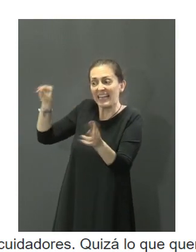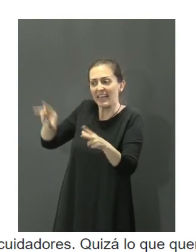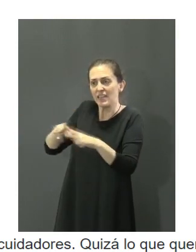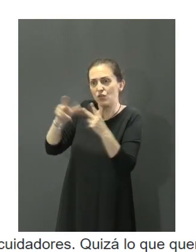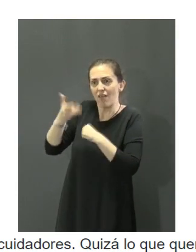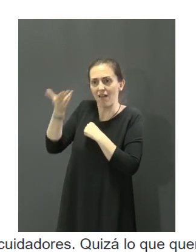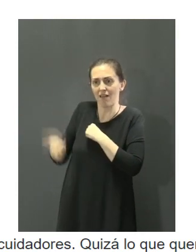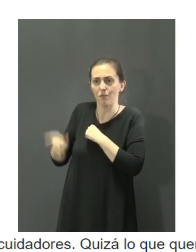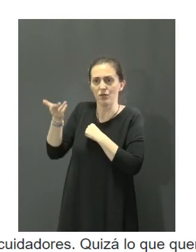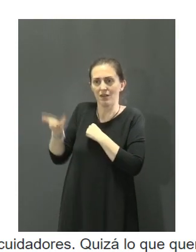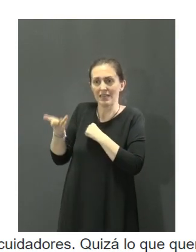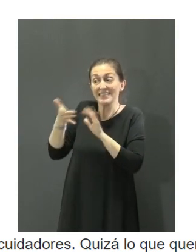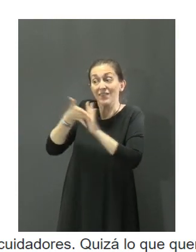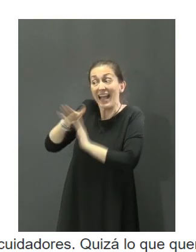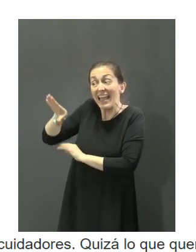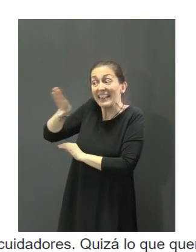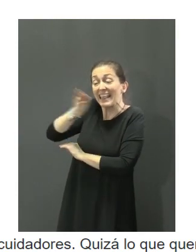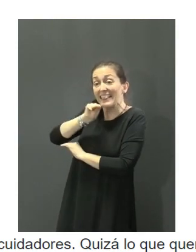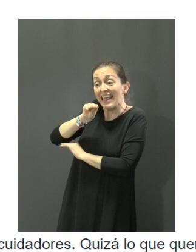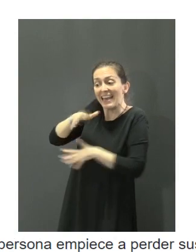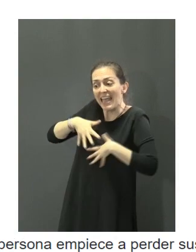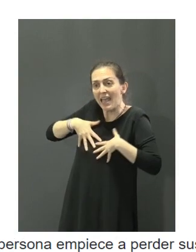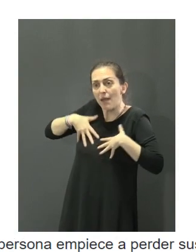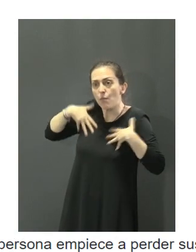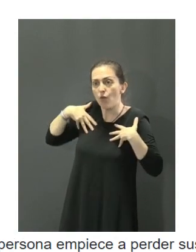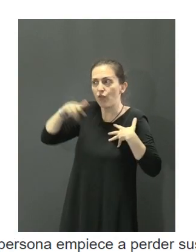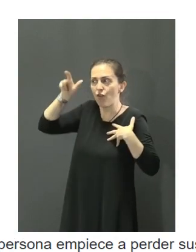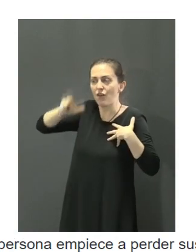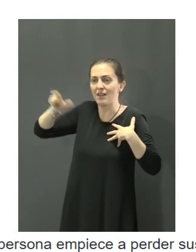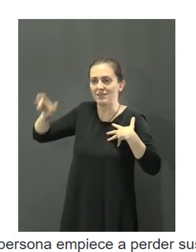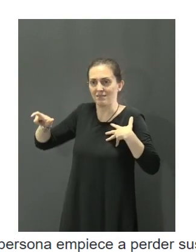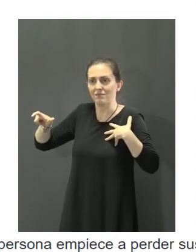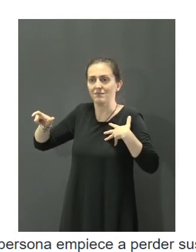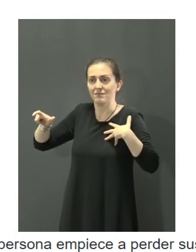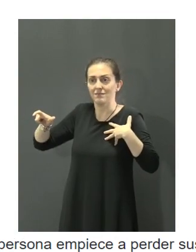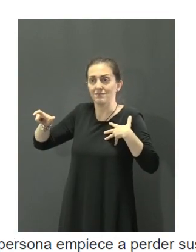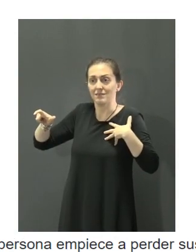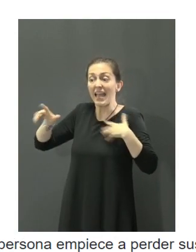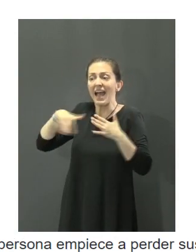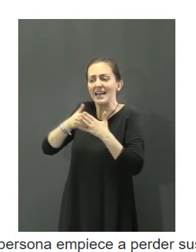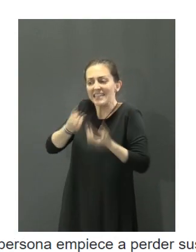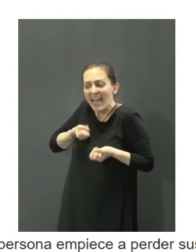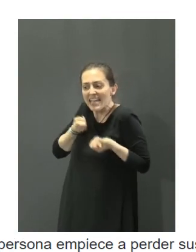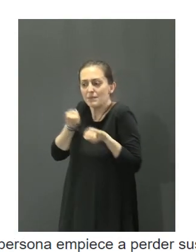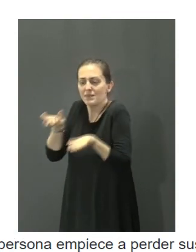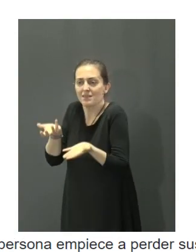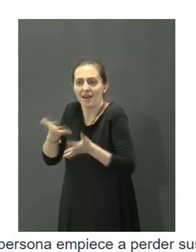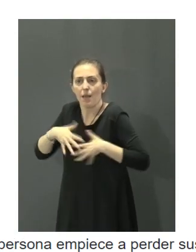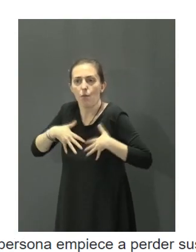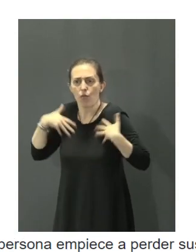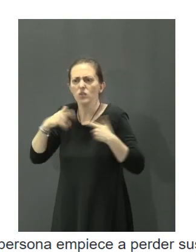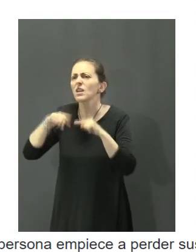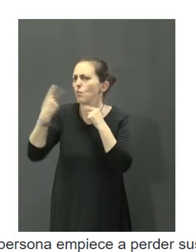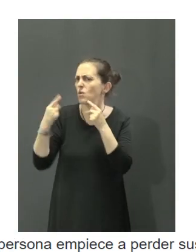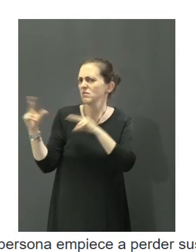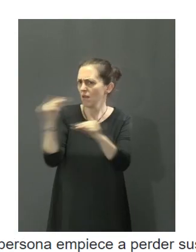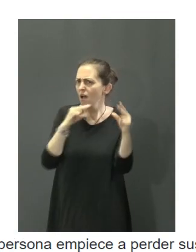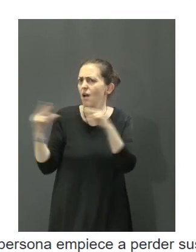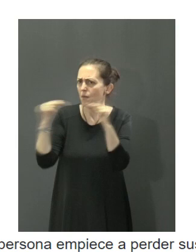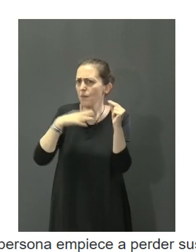decir, entender a nivel emocional a las personas e incluso expresar a nivel emocional, que luego si queréis podemos hablar,